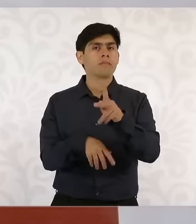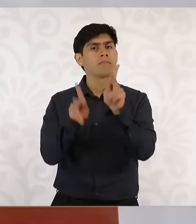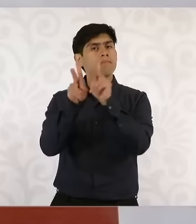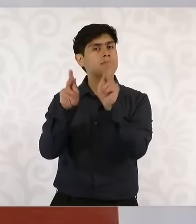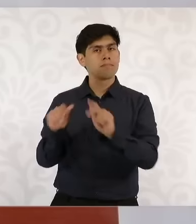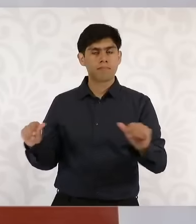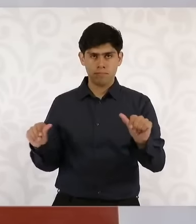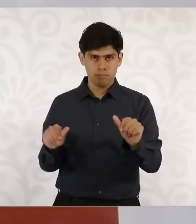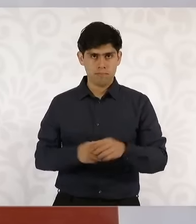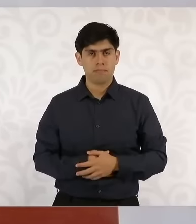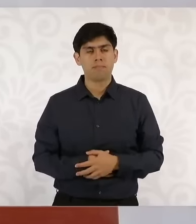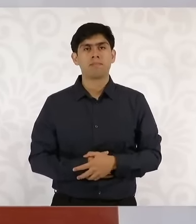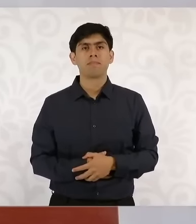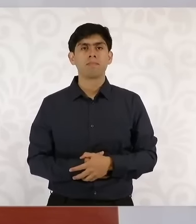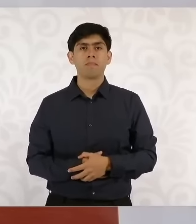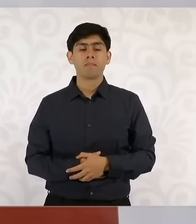Es más,